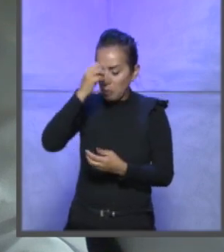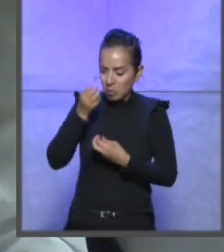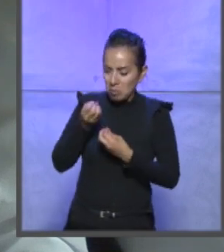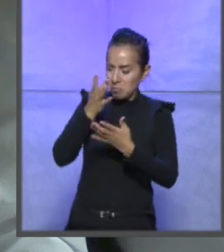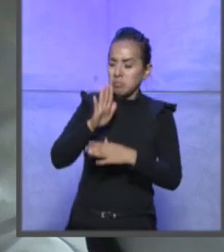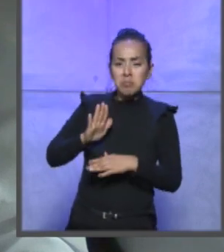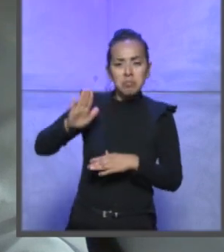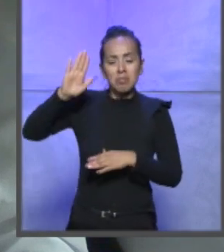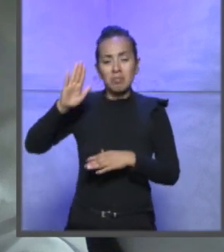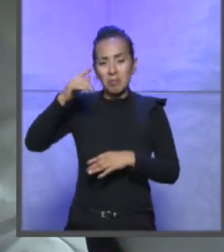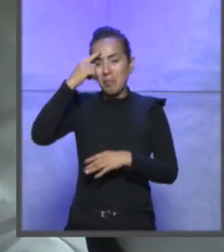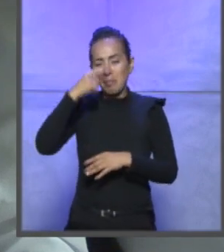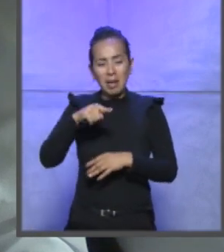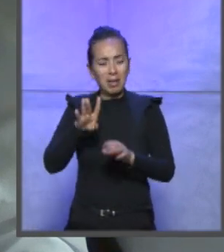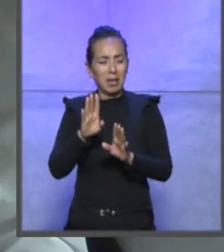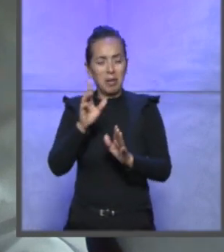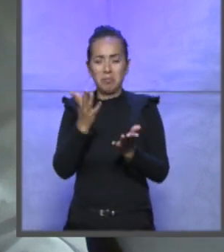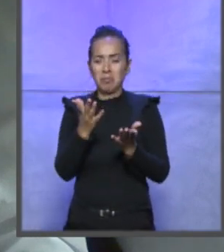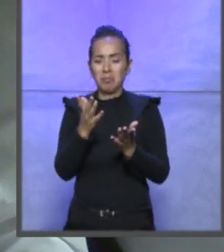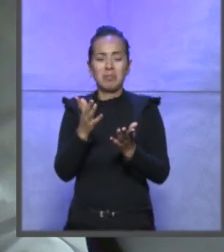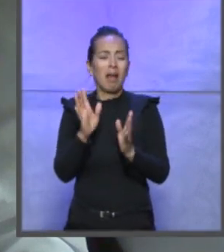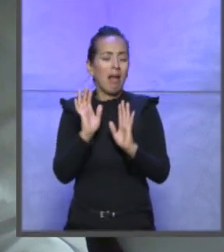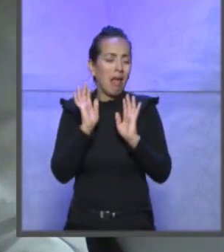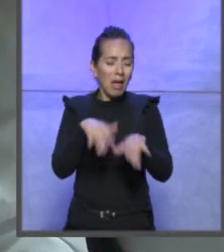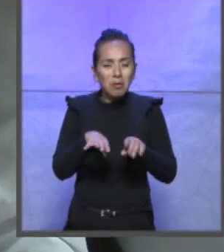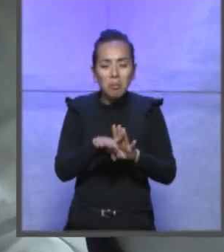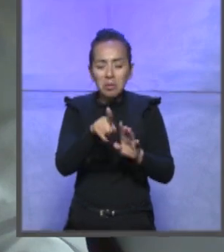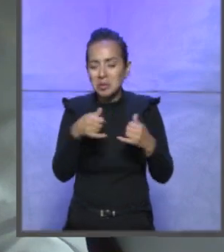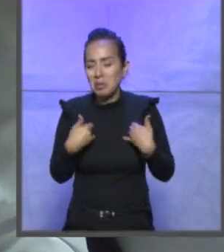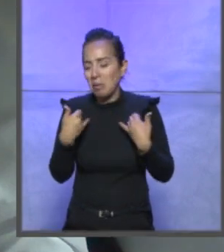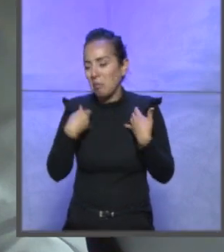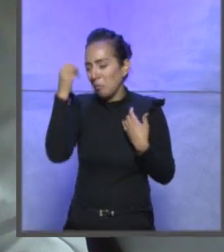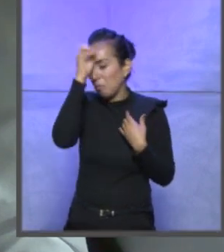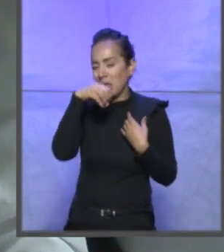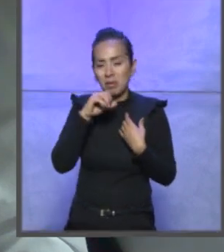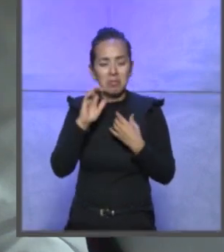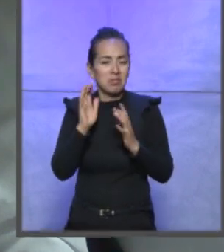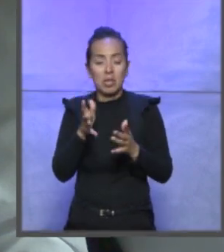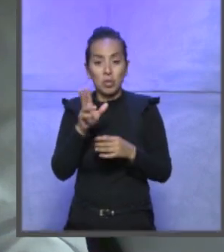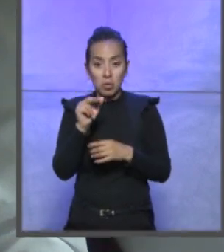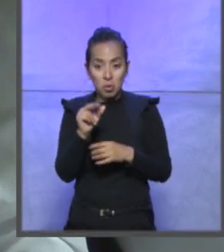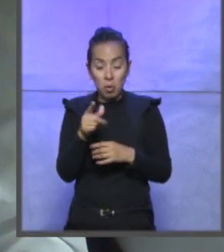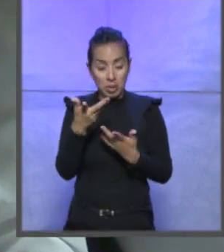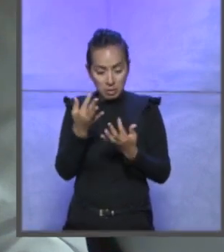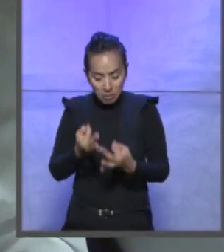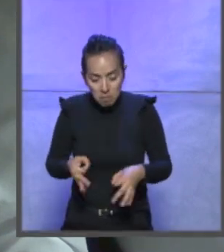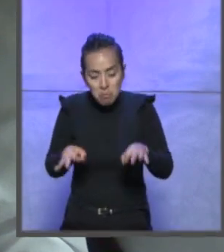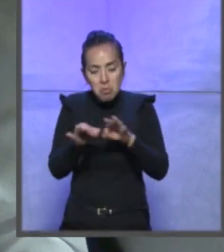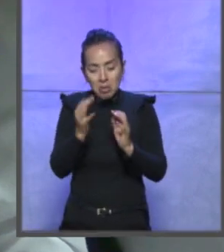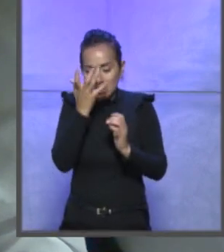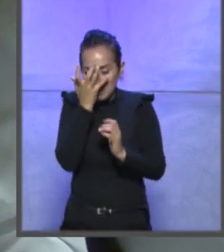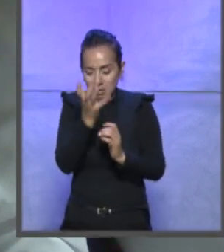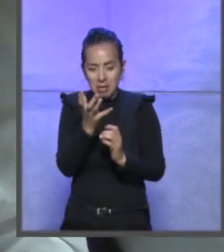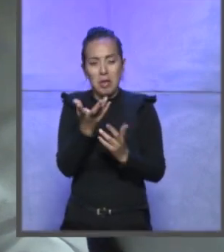voz para que no seamos otro más del rincón, sino que los jóvenes se vean la importancia que tiene y